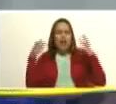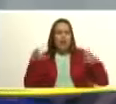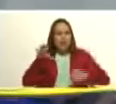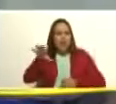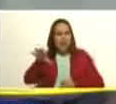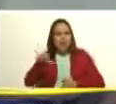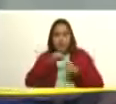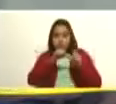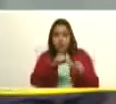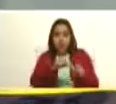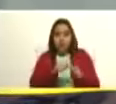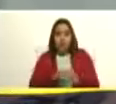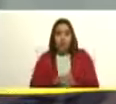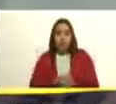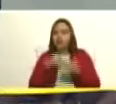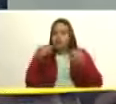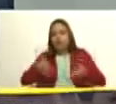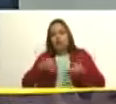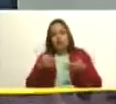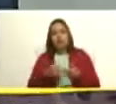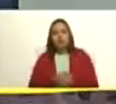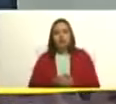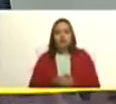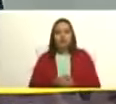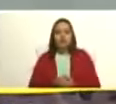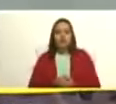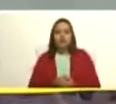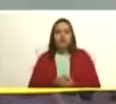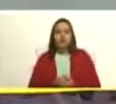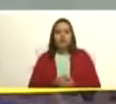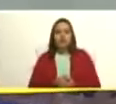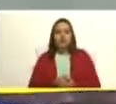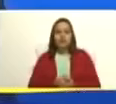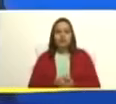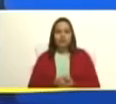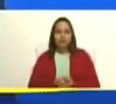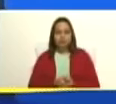hoy, siempre, forever.